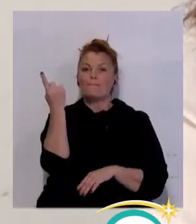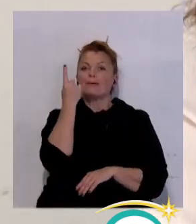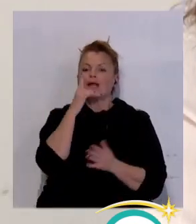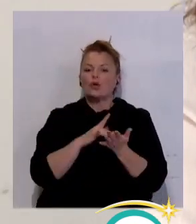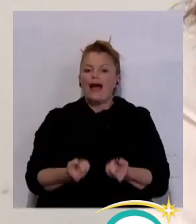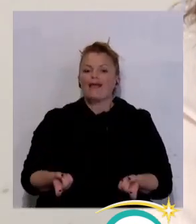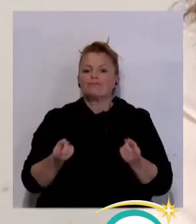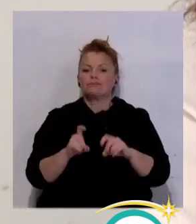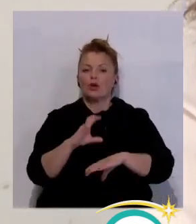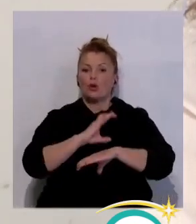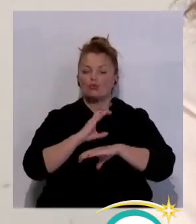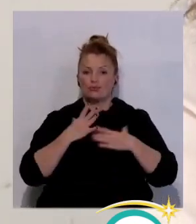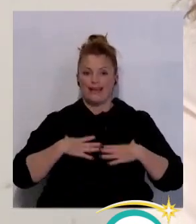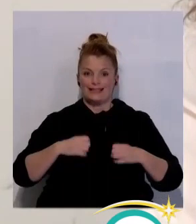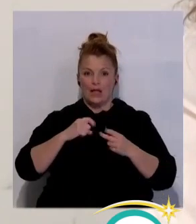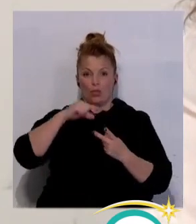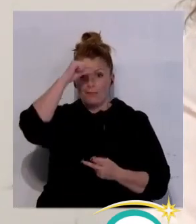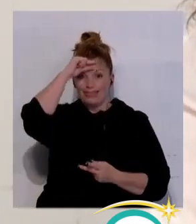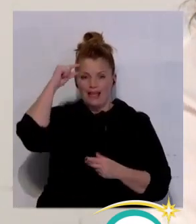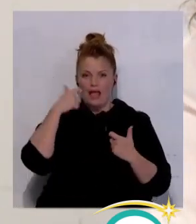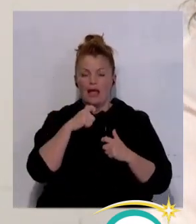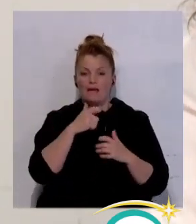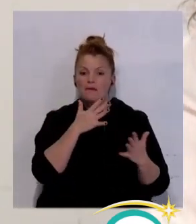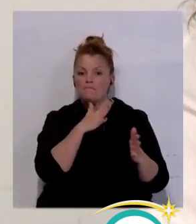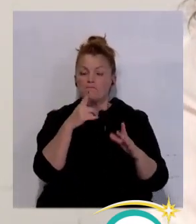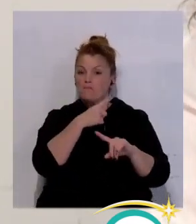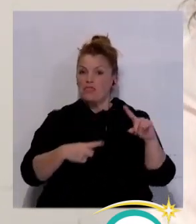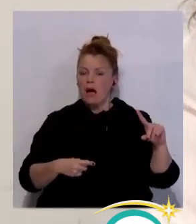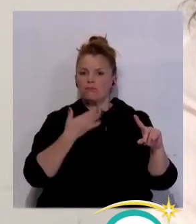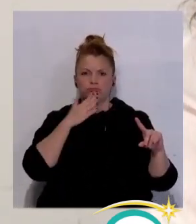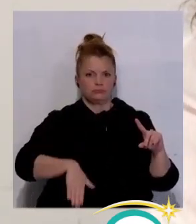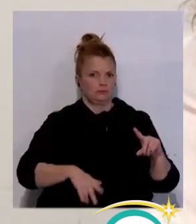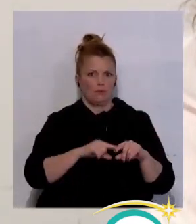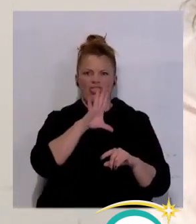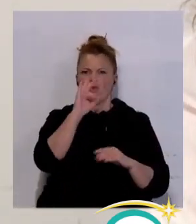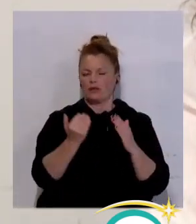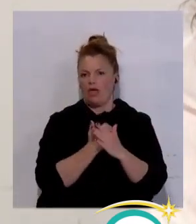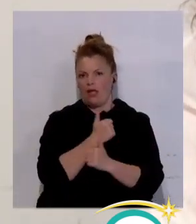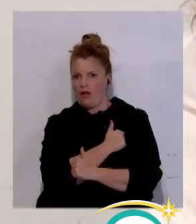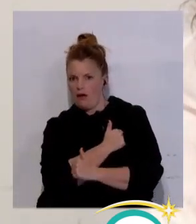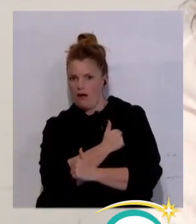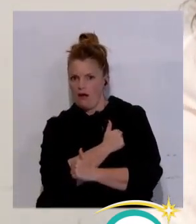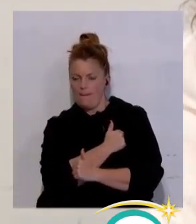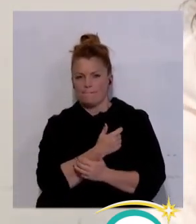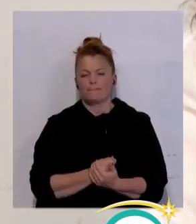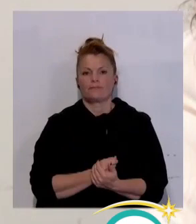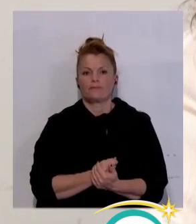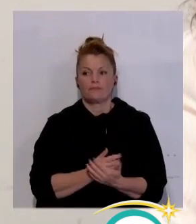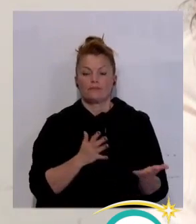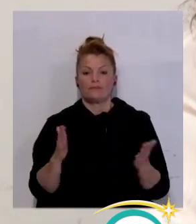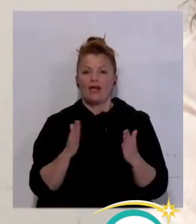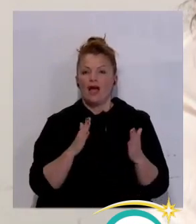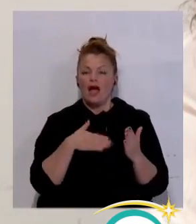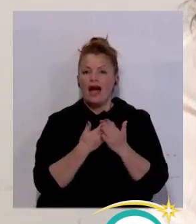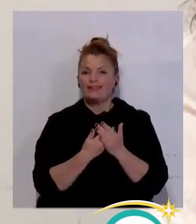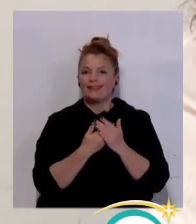consulta de salud mental, la media es de 50 días. El rango es